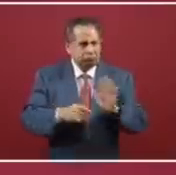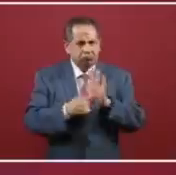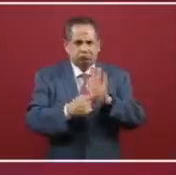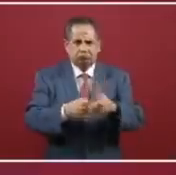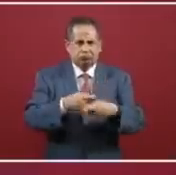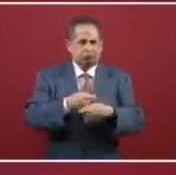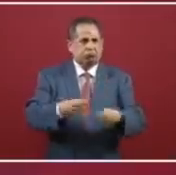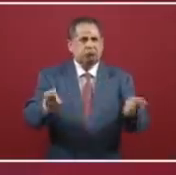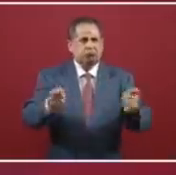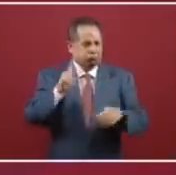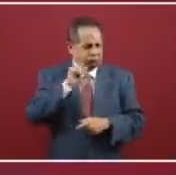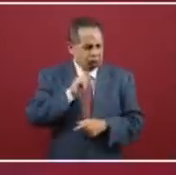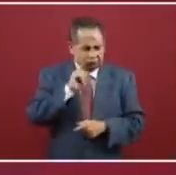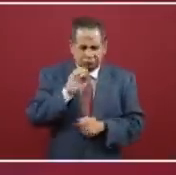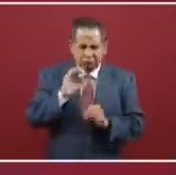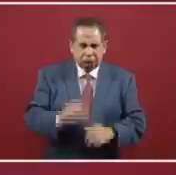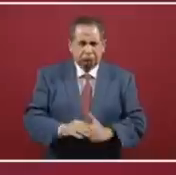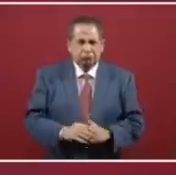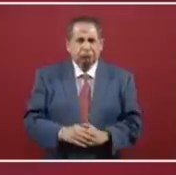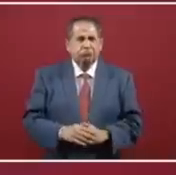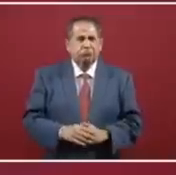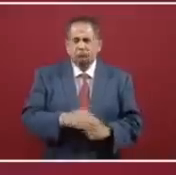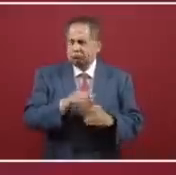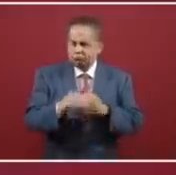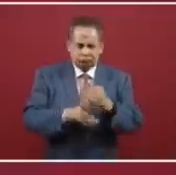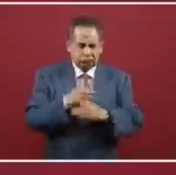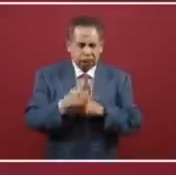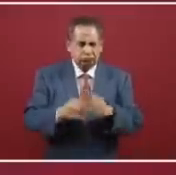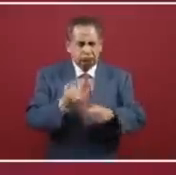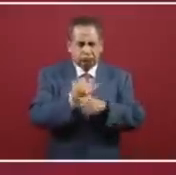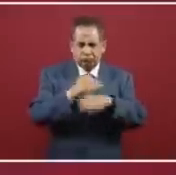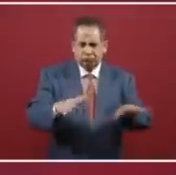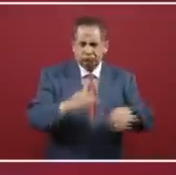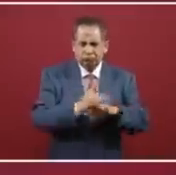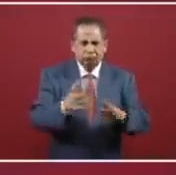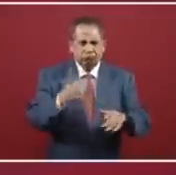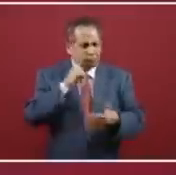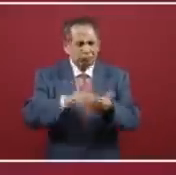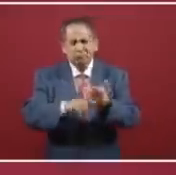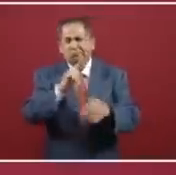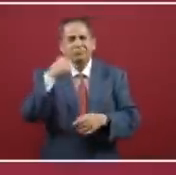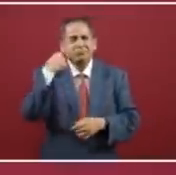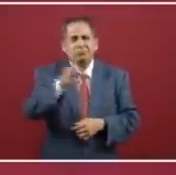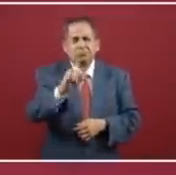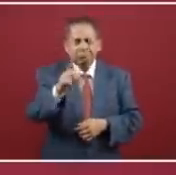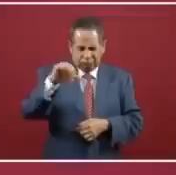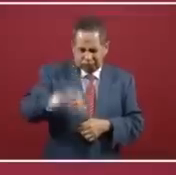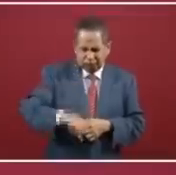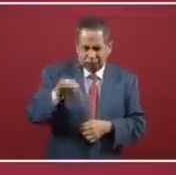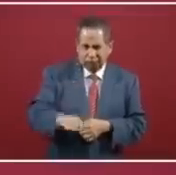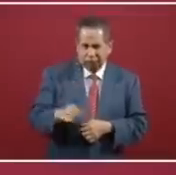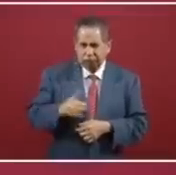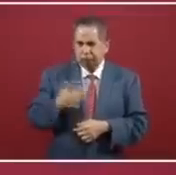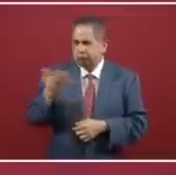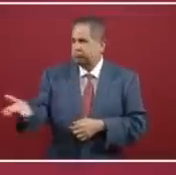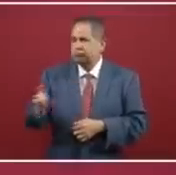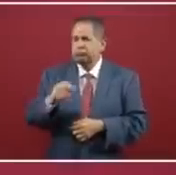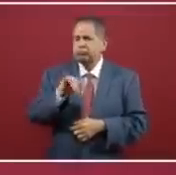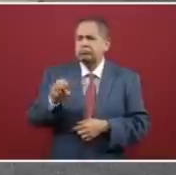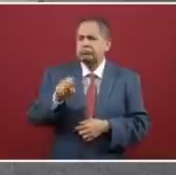dan a conocer todos los informes es más hoy le voy a pedir a